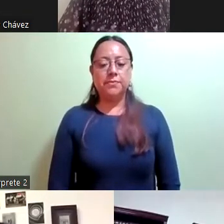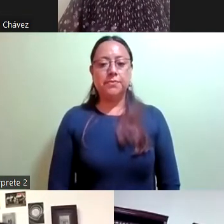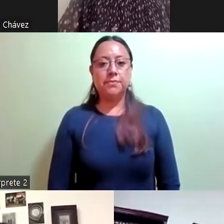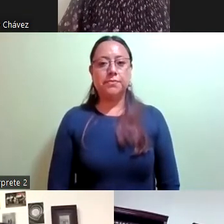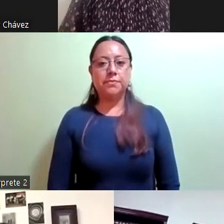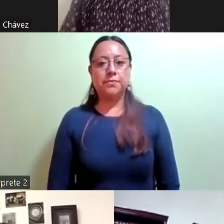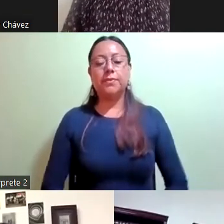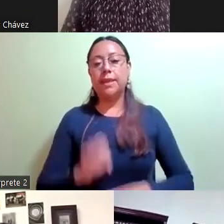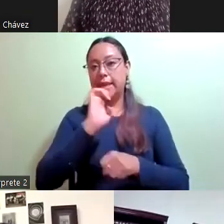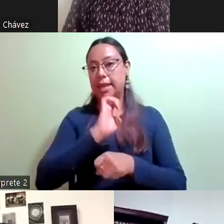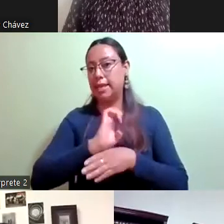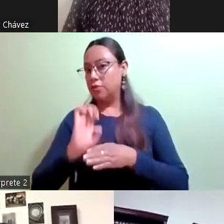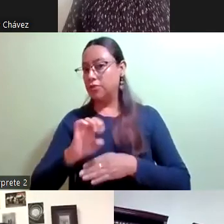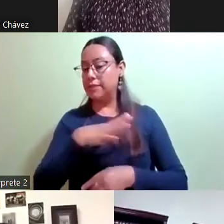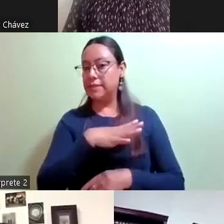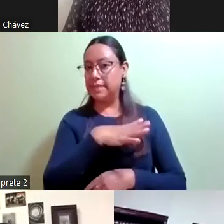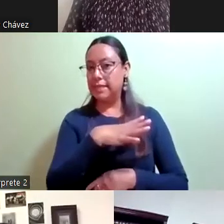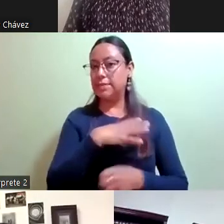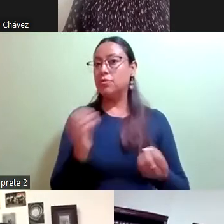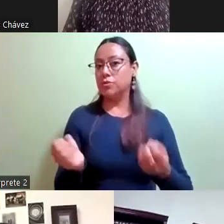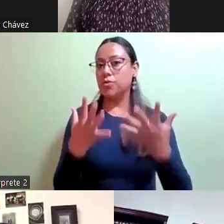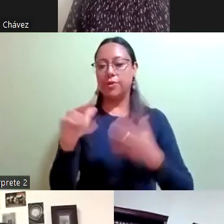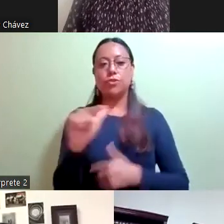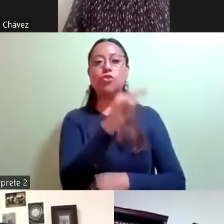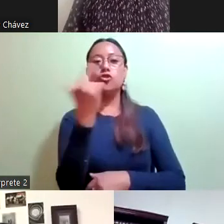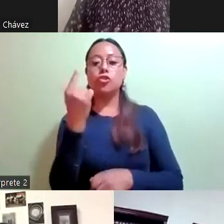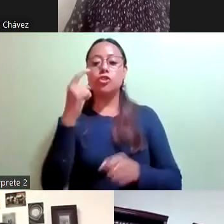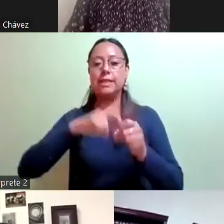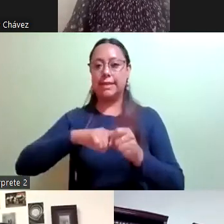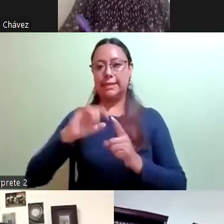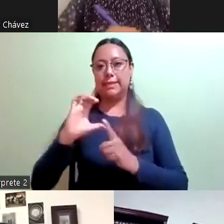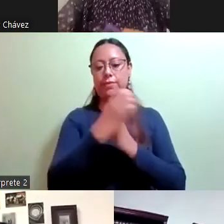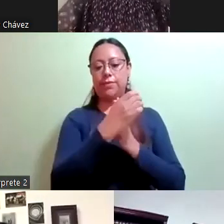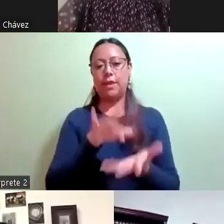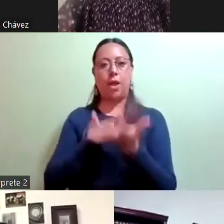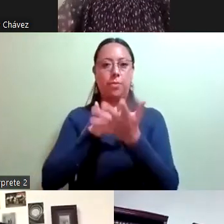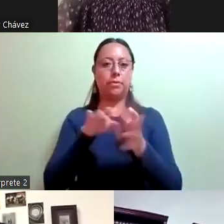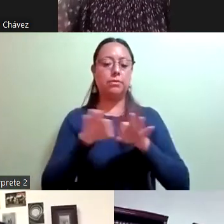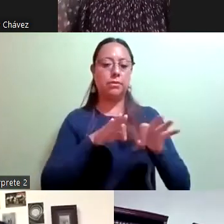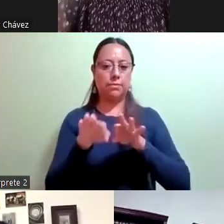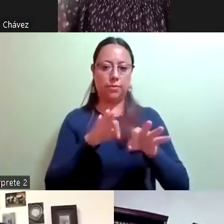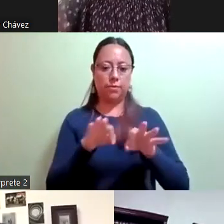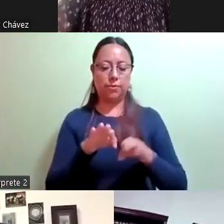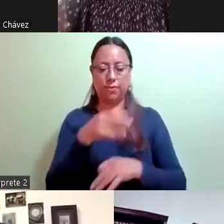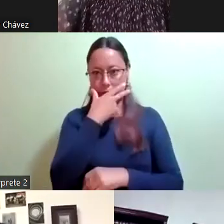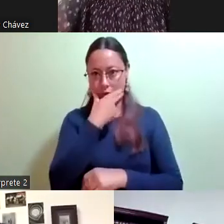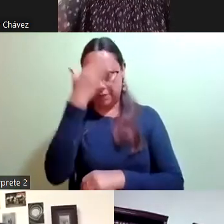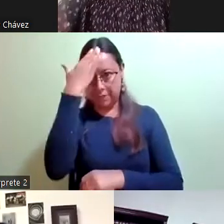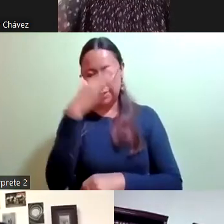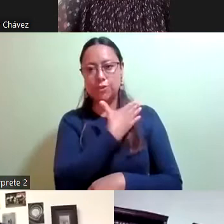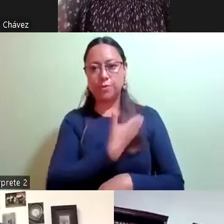Contamos con una asistencia de 12 integrantes del comité, señor presidente.